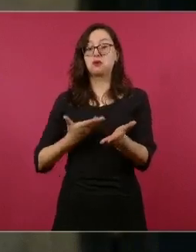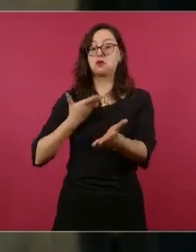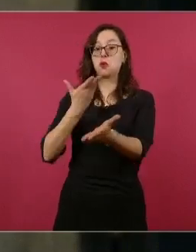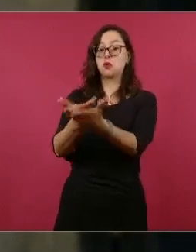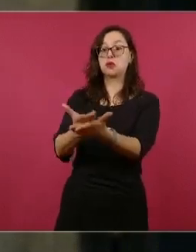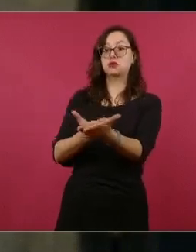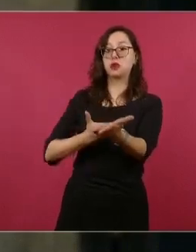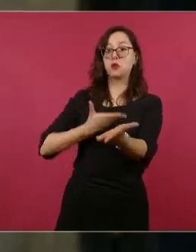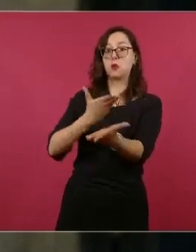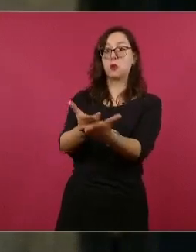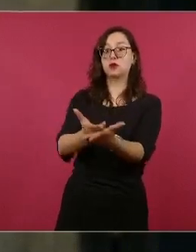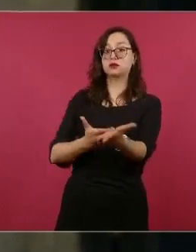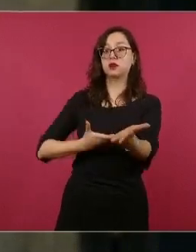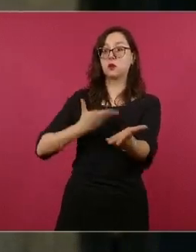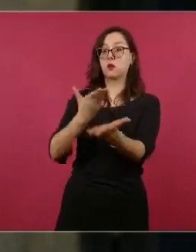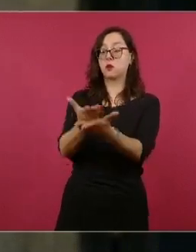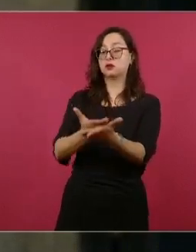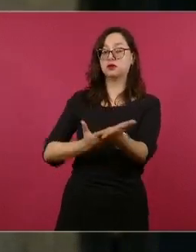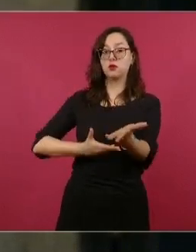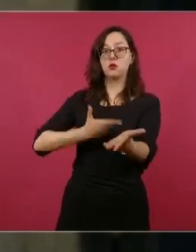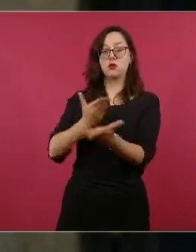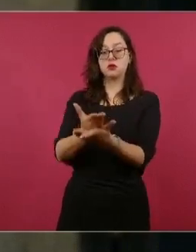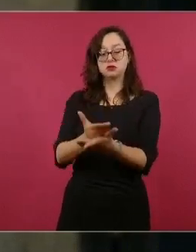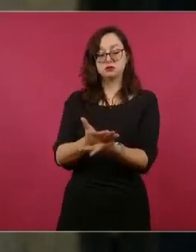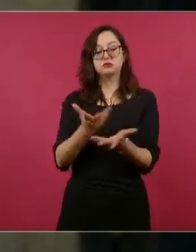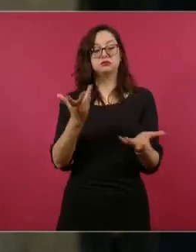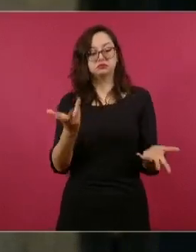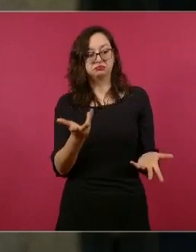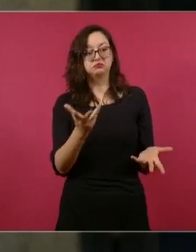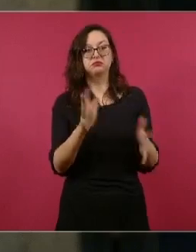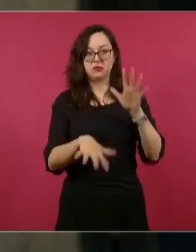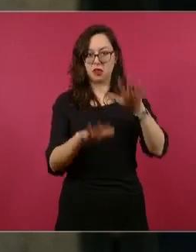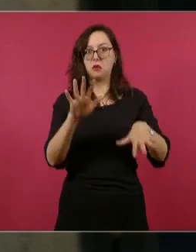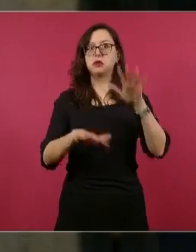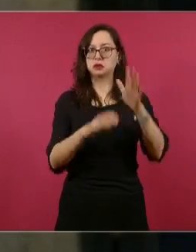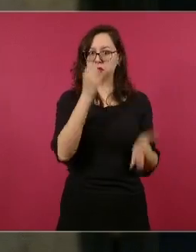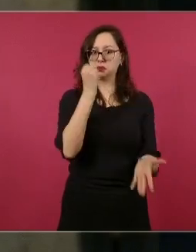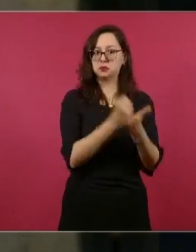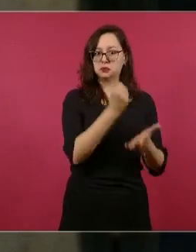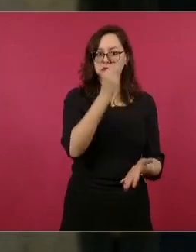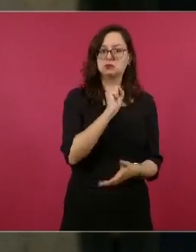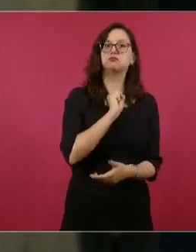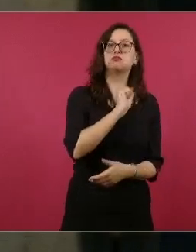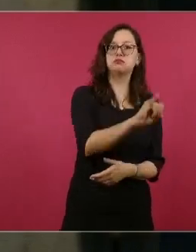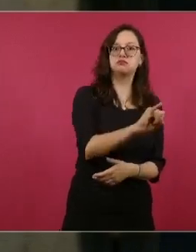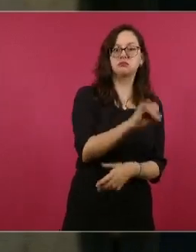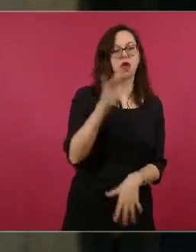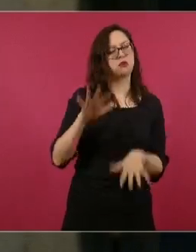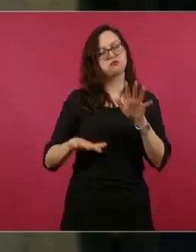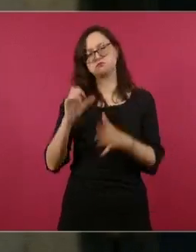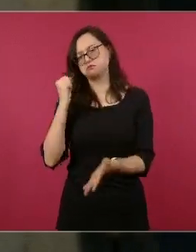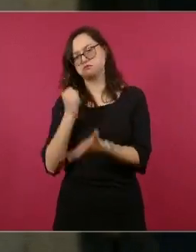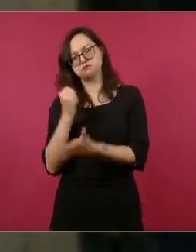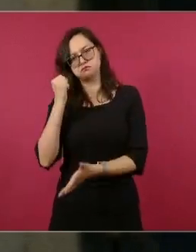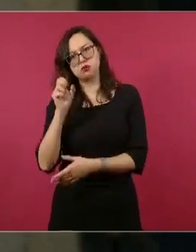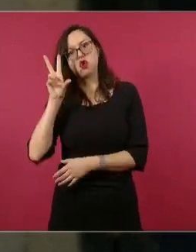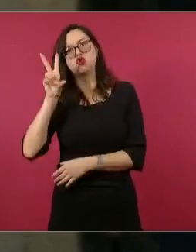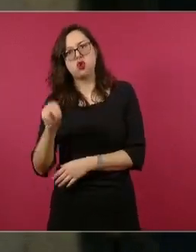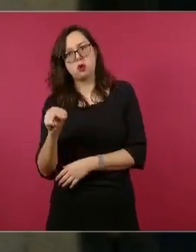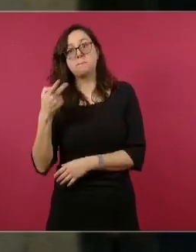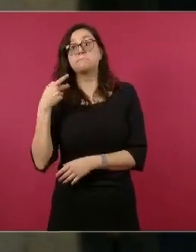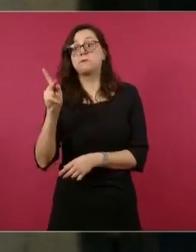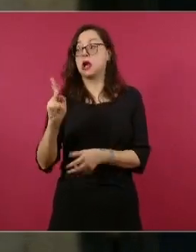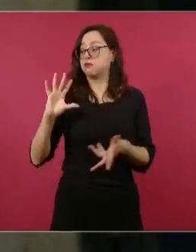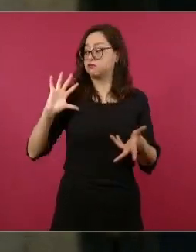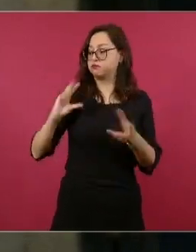los resolutivos a favor y en contra. Por ejemplo, es para mí evidente que el venir